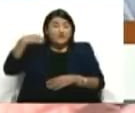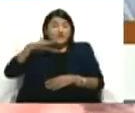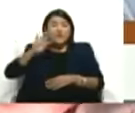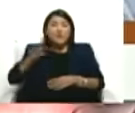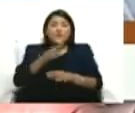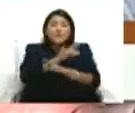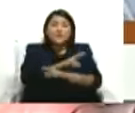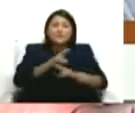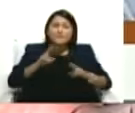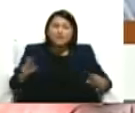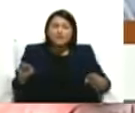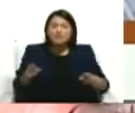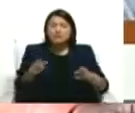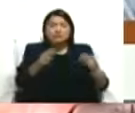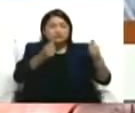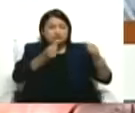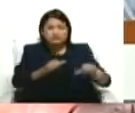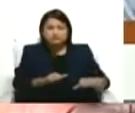permitió